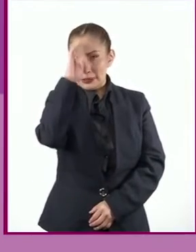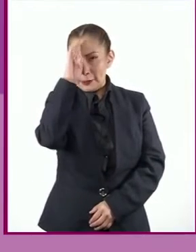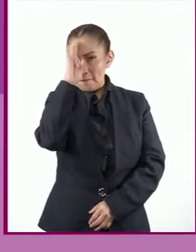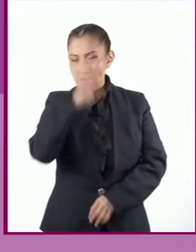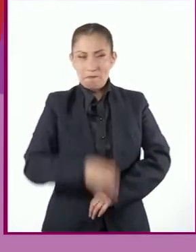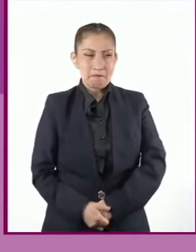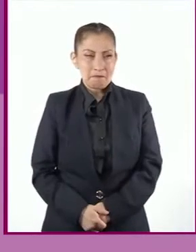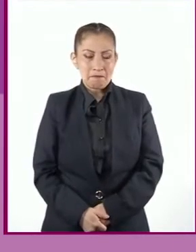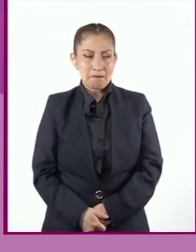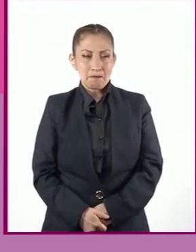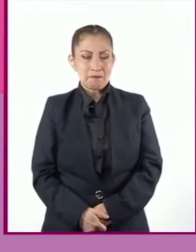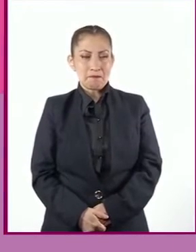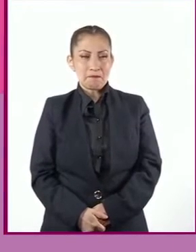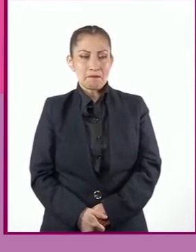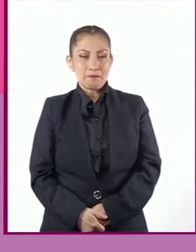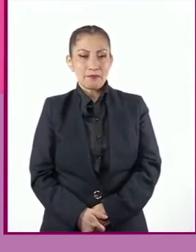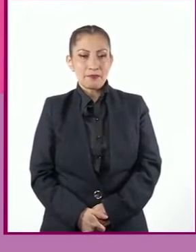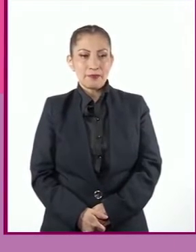Reflexionemos.